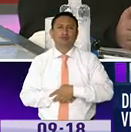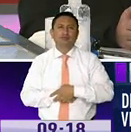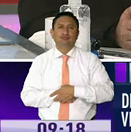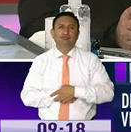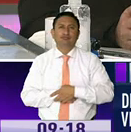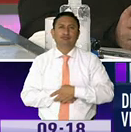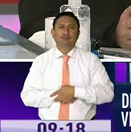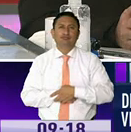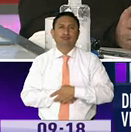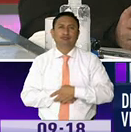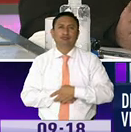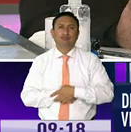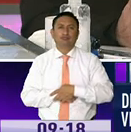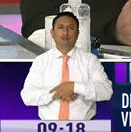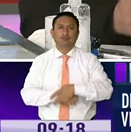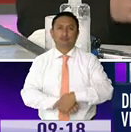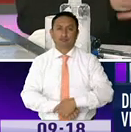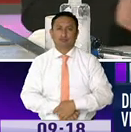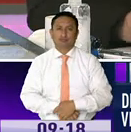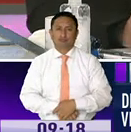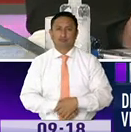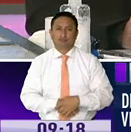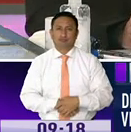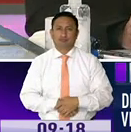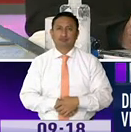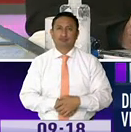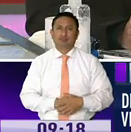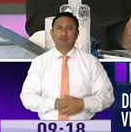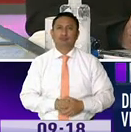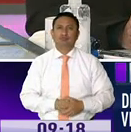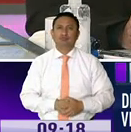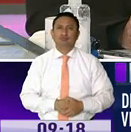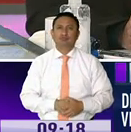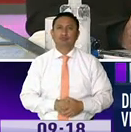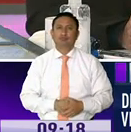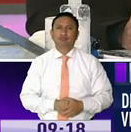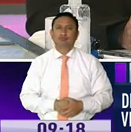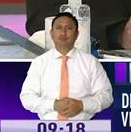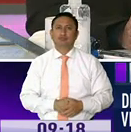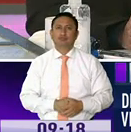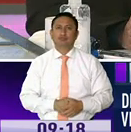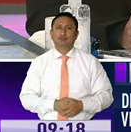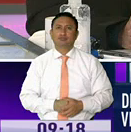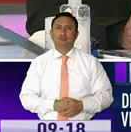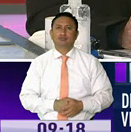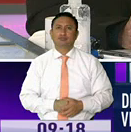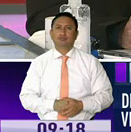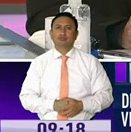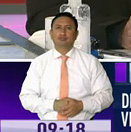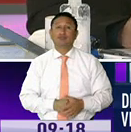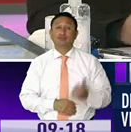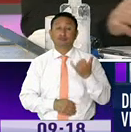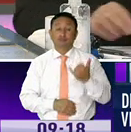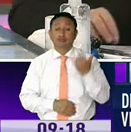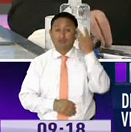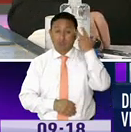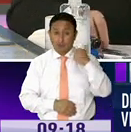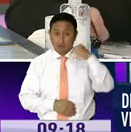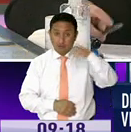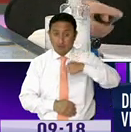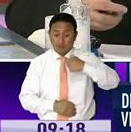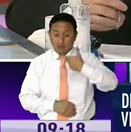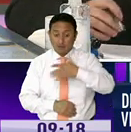en estos días de toque de queda? Bueno, en estos días nosotros lo que estamos implementando